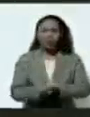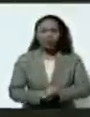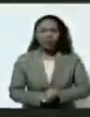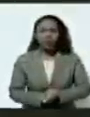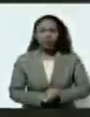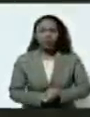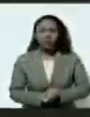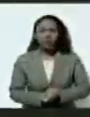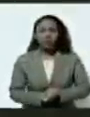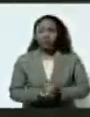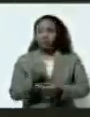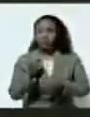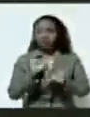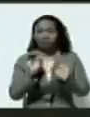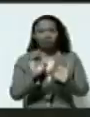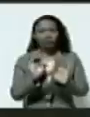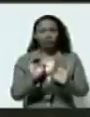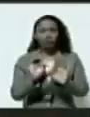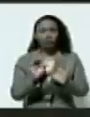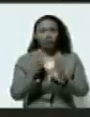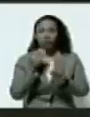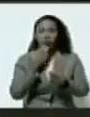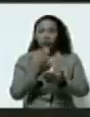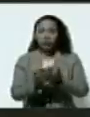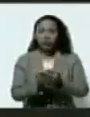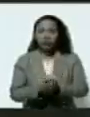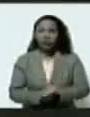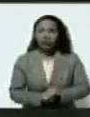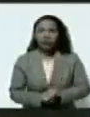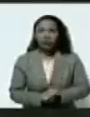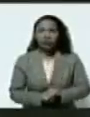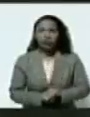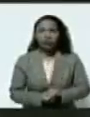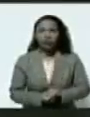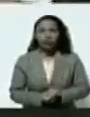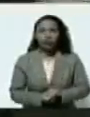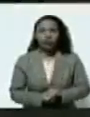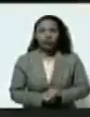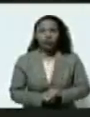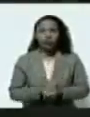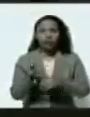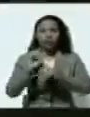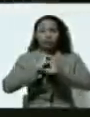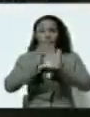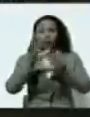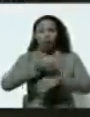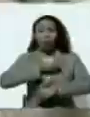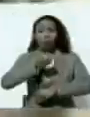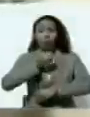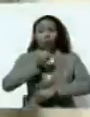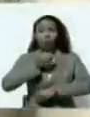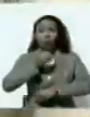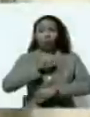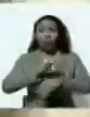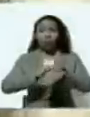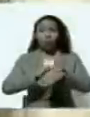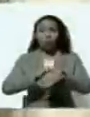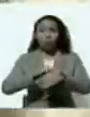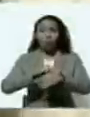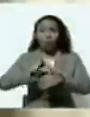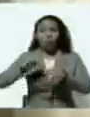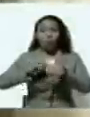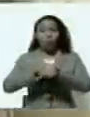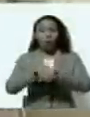Ni remotamente. Muchas gracias. Bien, han sido las declaraciones del doctor Jorge